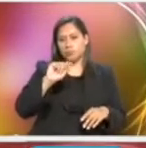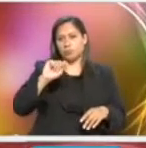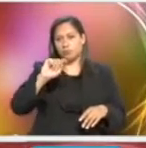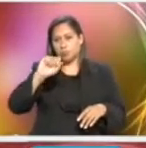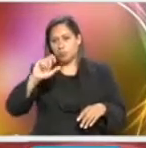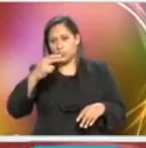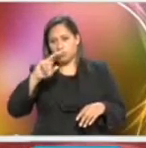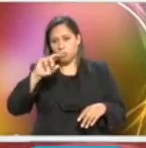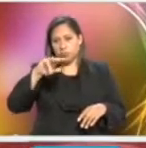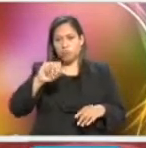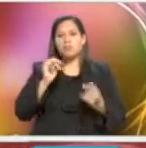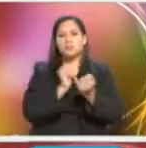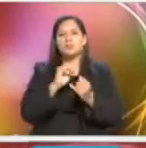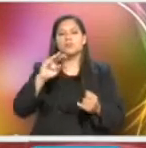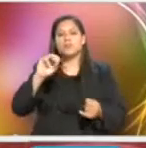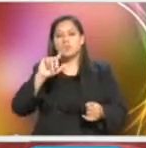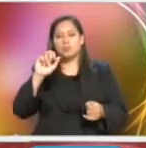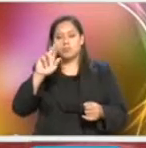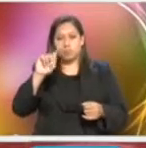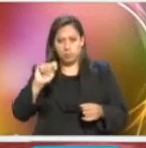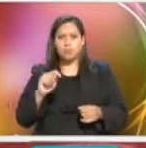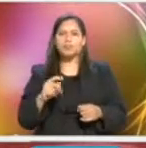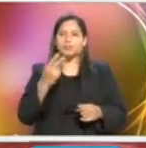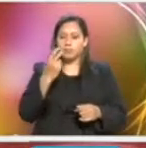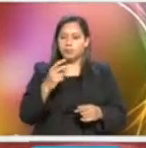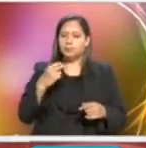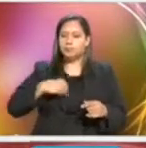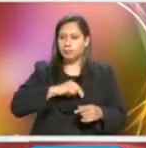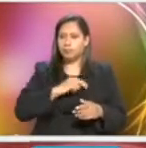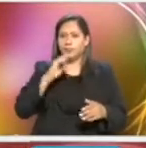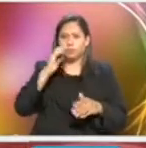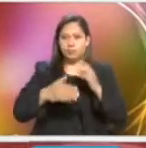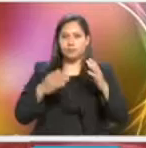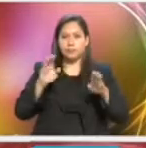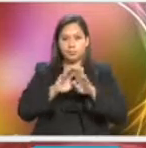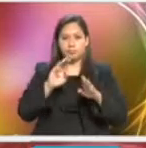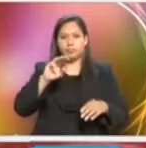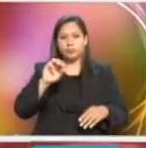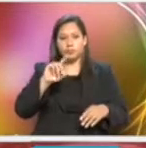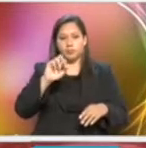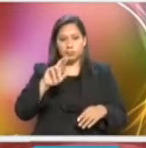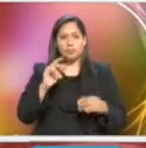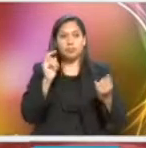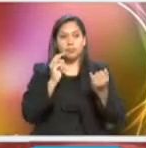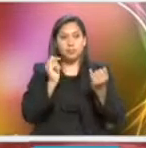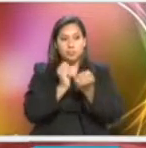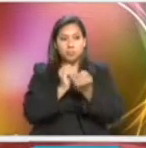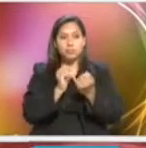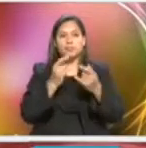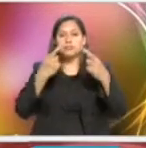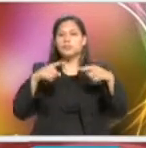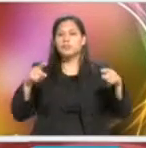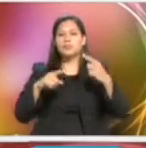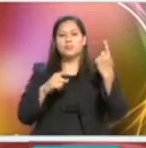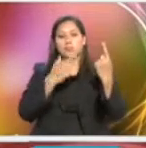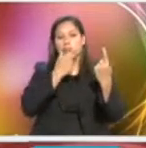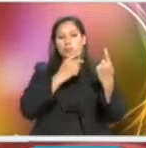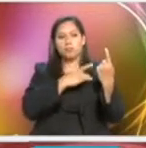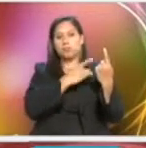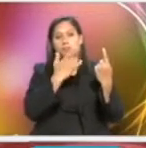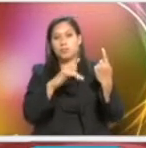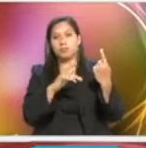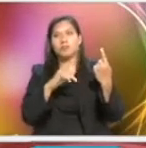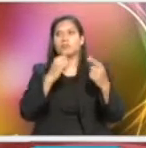y de Mozart. Con eso vamos a cerrar con Mozart el concierto. Y tenemos también música de un romántico